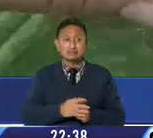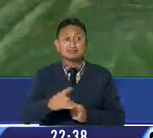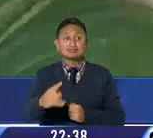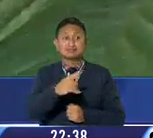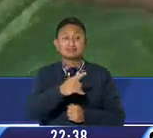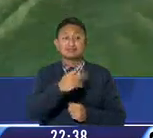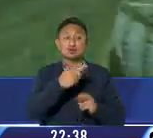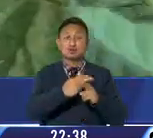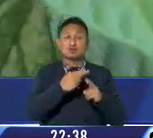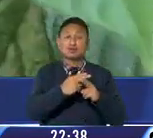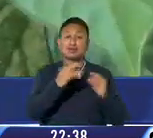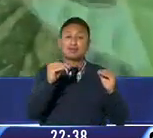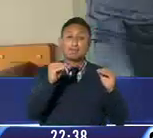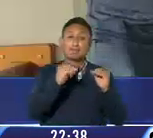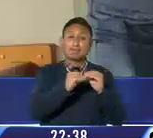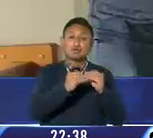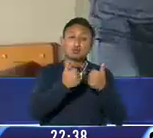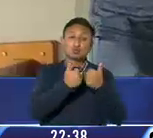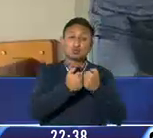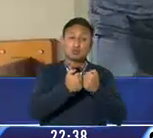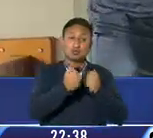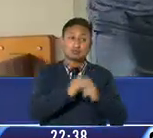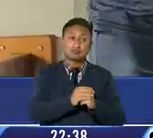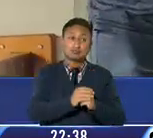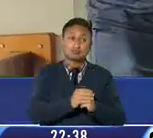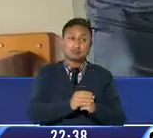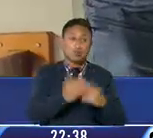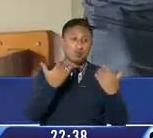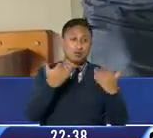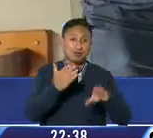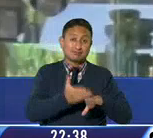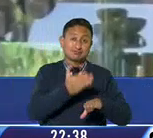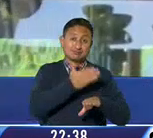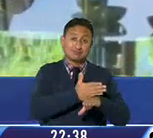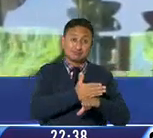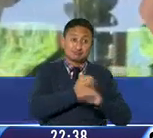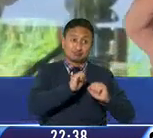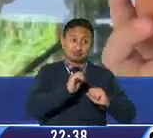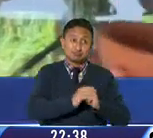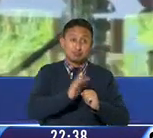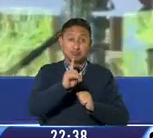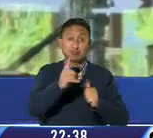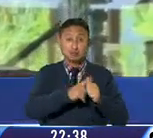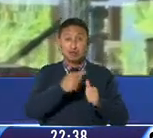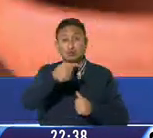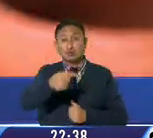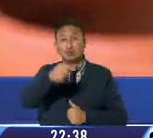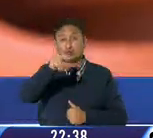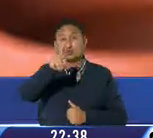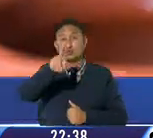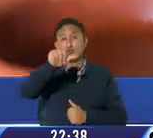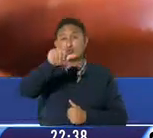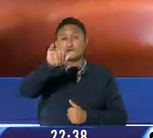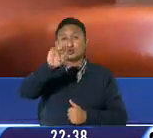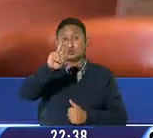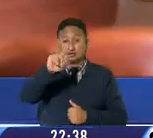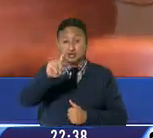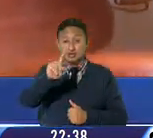novia. Antes de emprender cualquier actividad, primero se bebe la guayusa, energizante